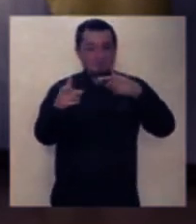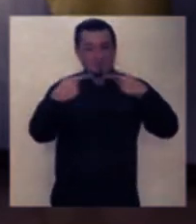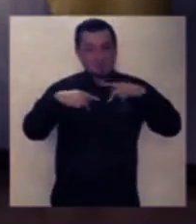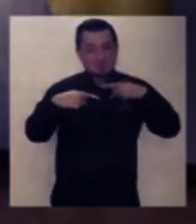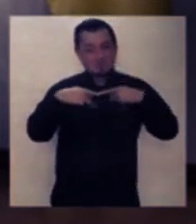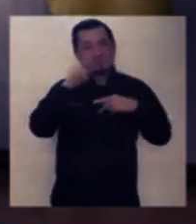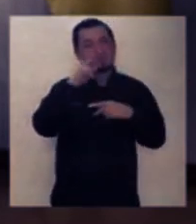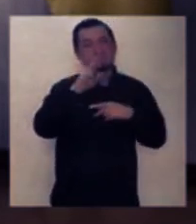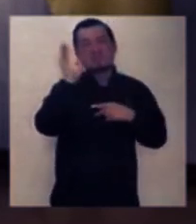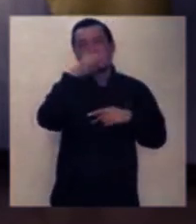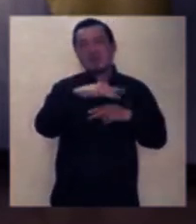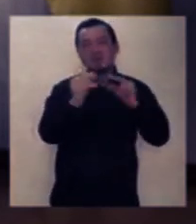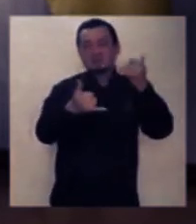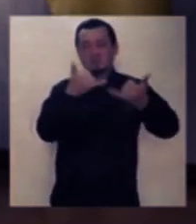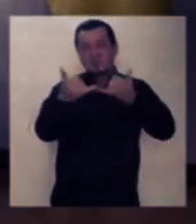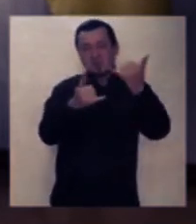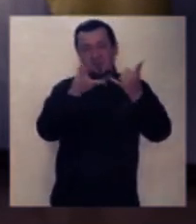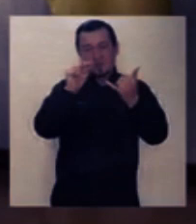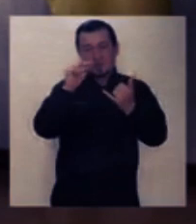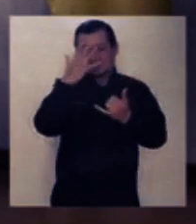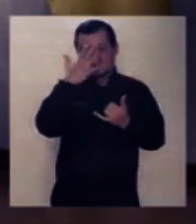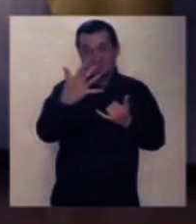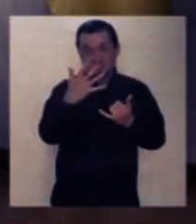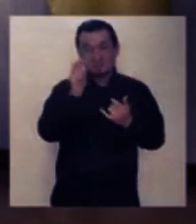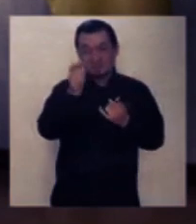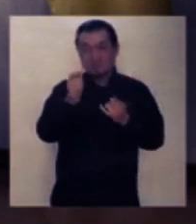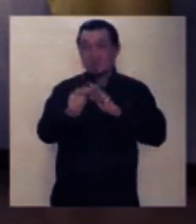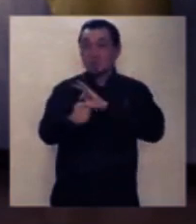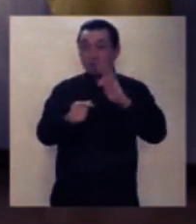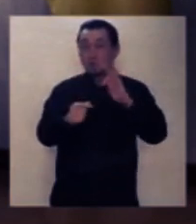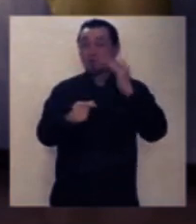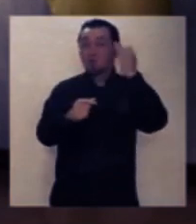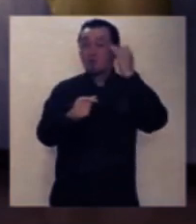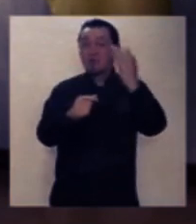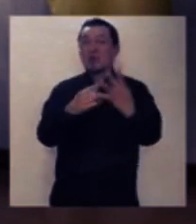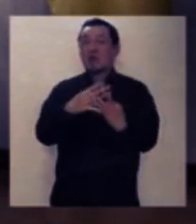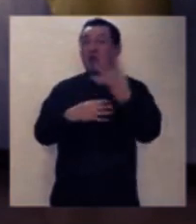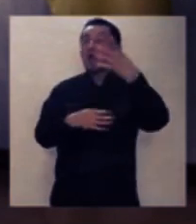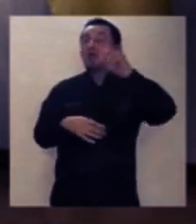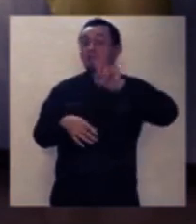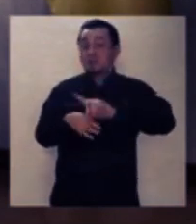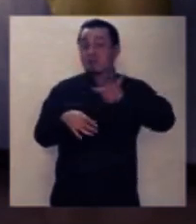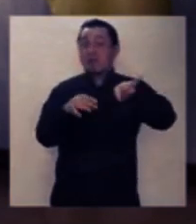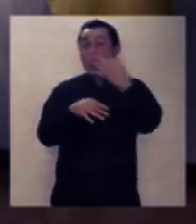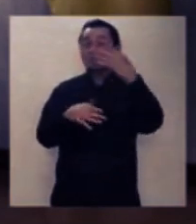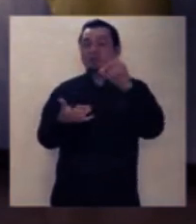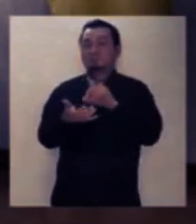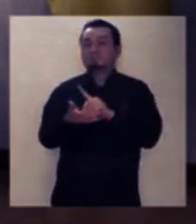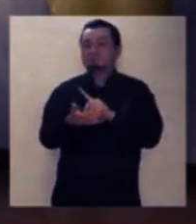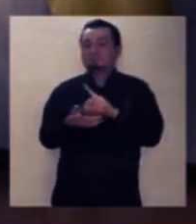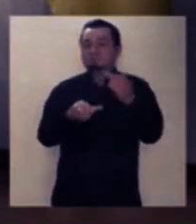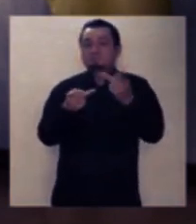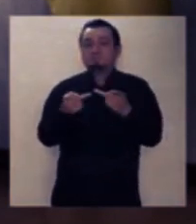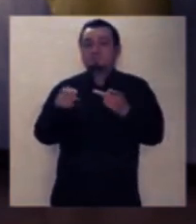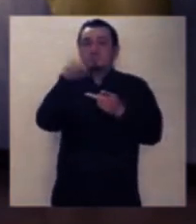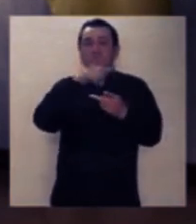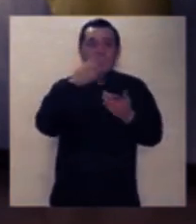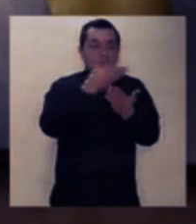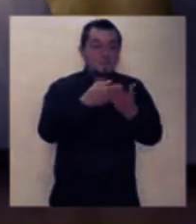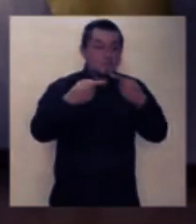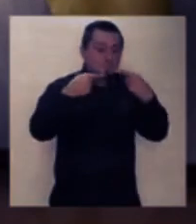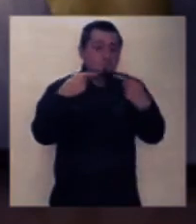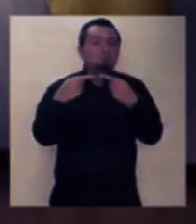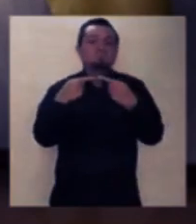de aislamiento, que no tenía un periodo definido, esta etapa sí lo tendría. Duraría solo 14 días, que es el periodo